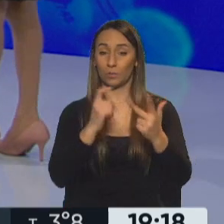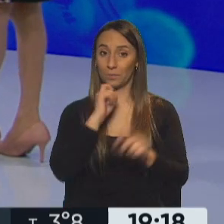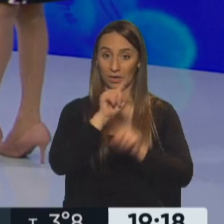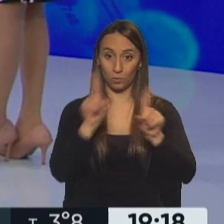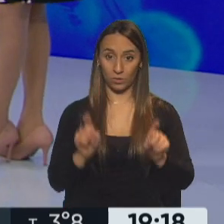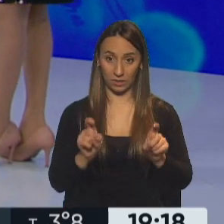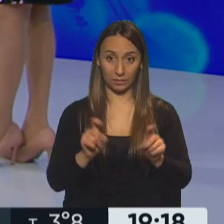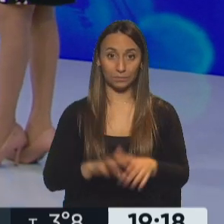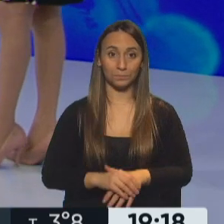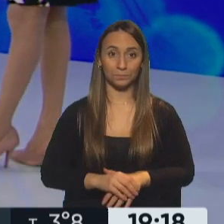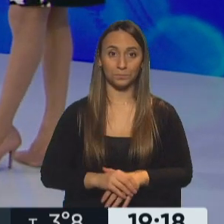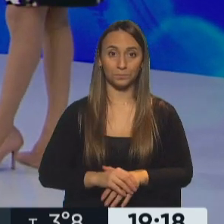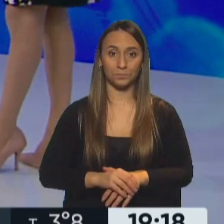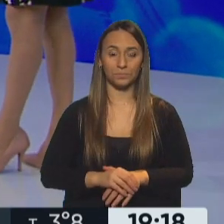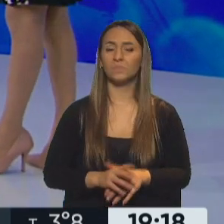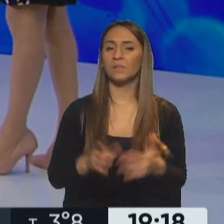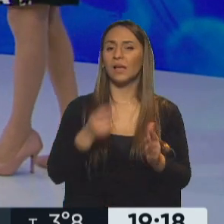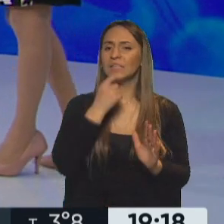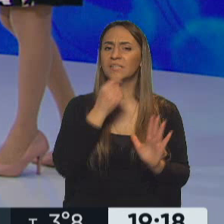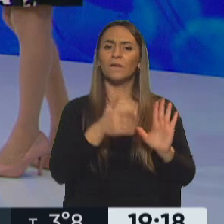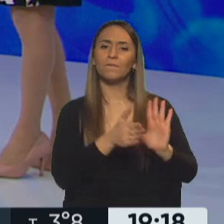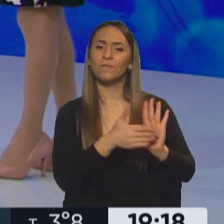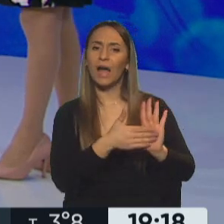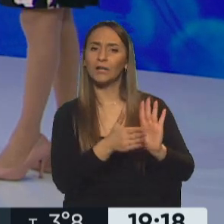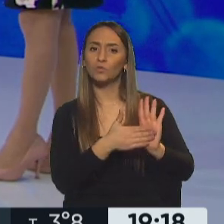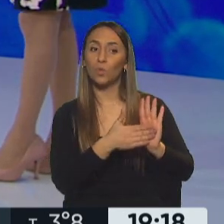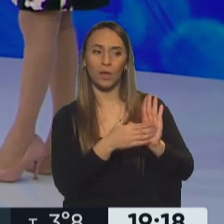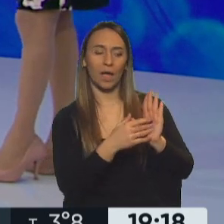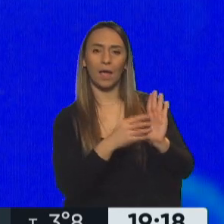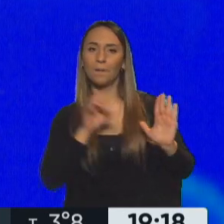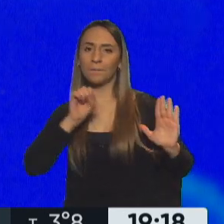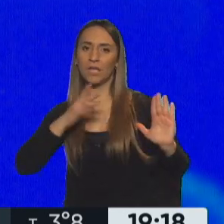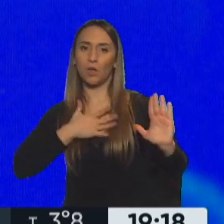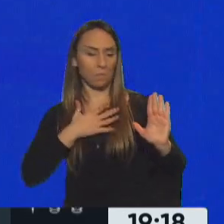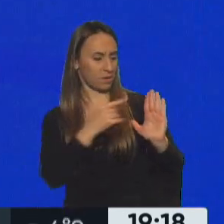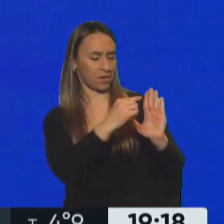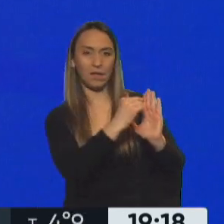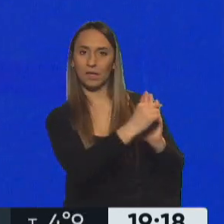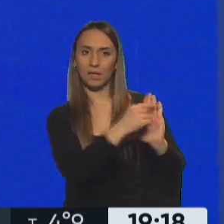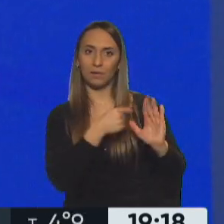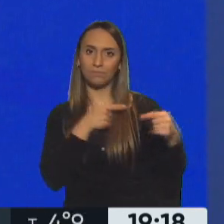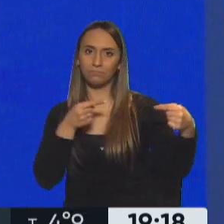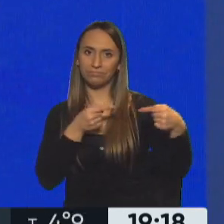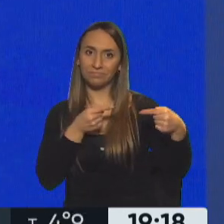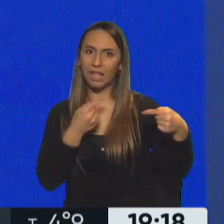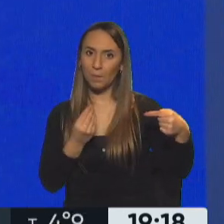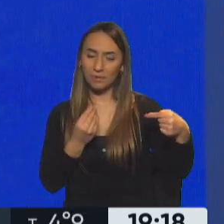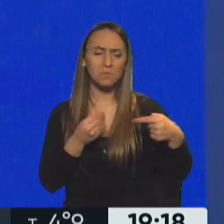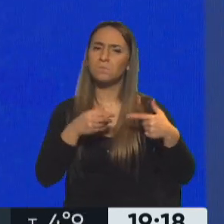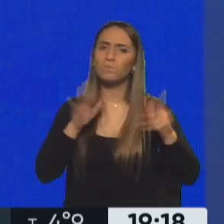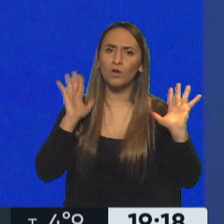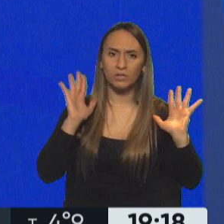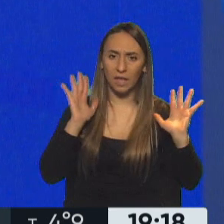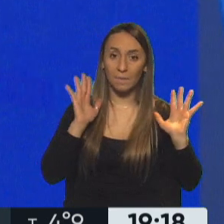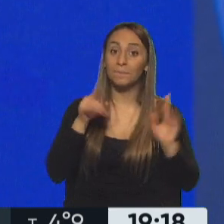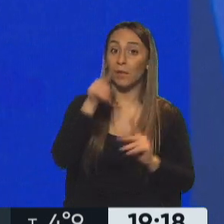decíamos recién, ¿qué pasa si la factura del servicio no está a mi nombre? Que eso es muy común también. ¿Qué pasa ahí? Bueno, no importa, vos podés declarar